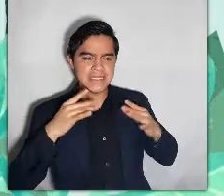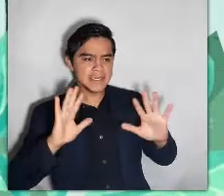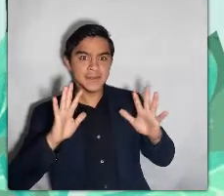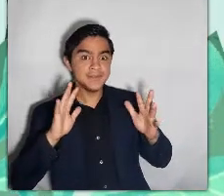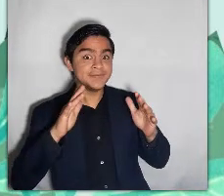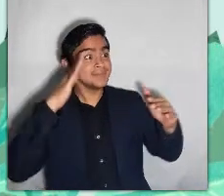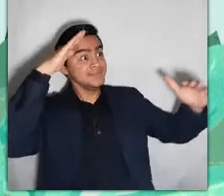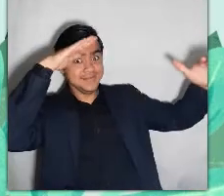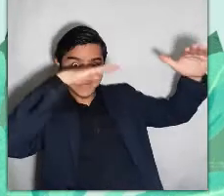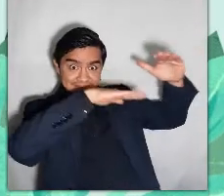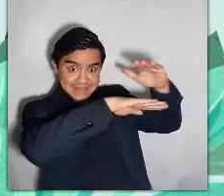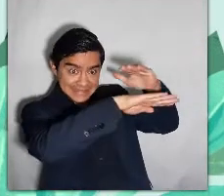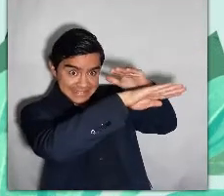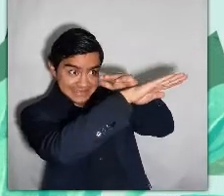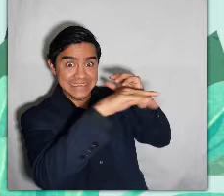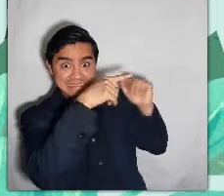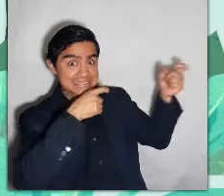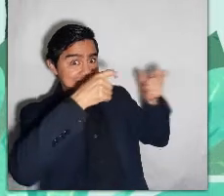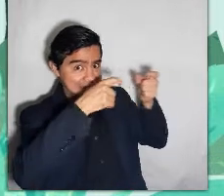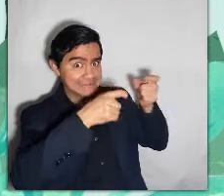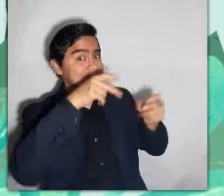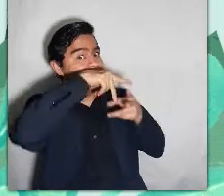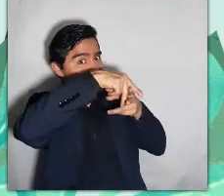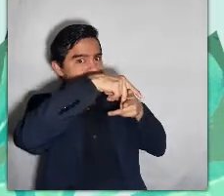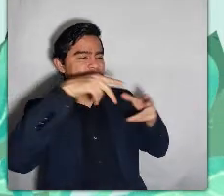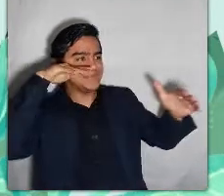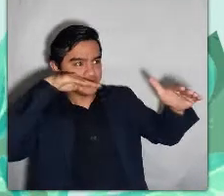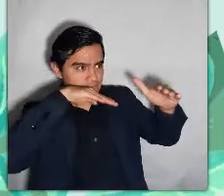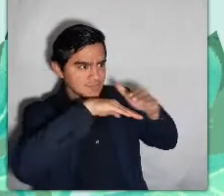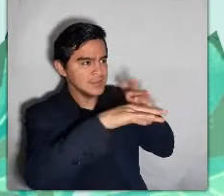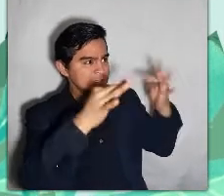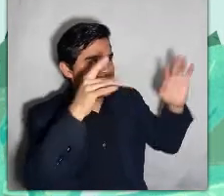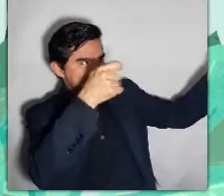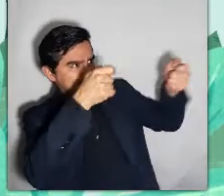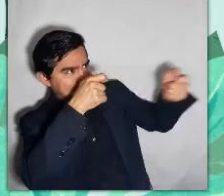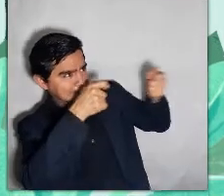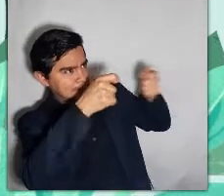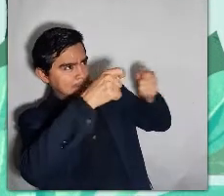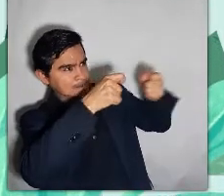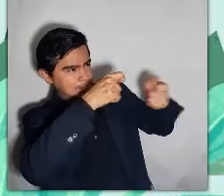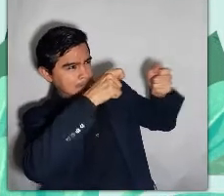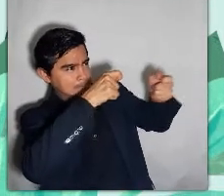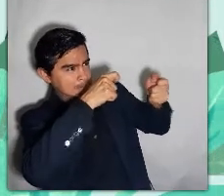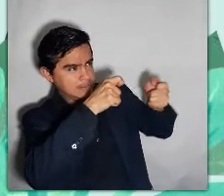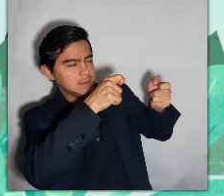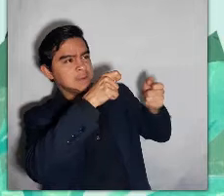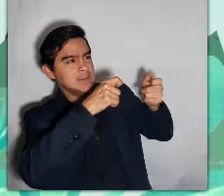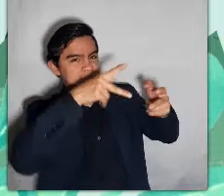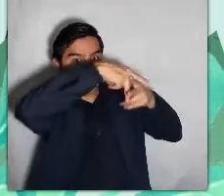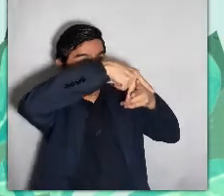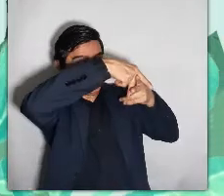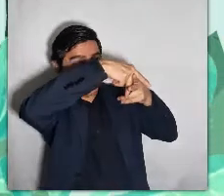mucho cuidado para no mancharse, entró en el establo donde se encontraba el indomable caballo de Carlota y en su intento de